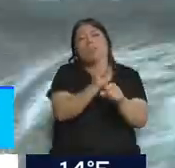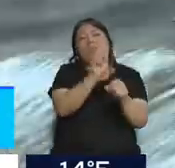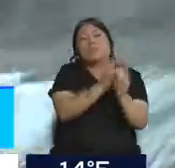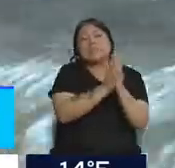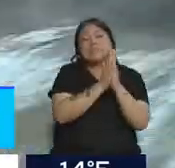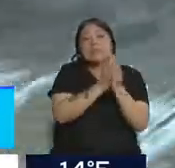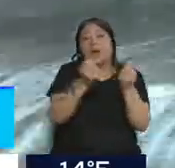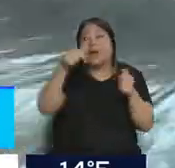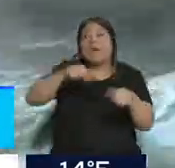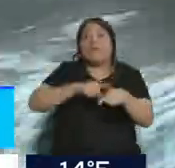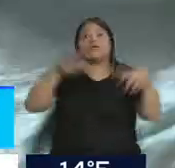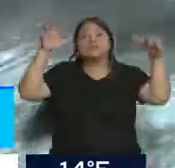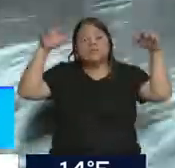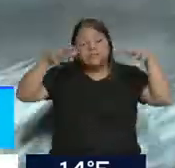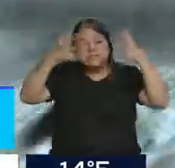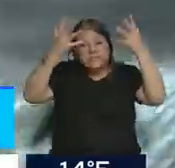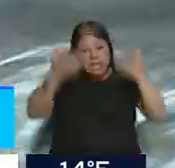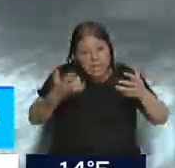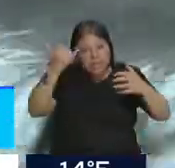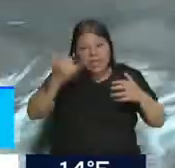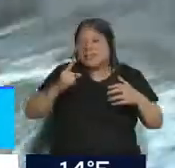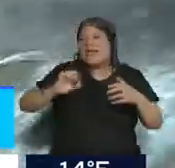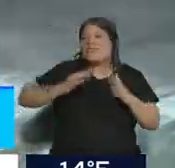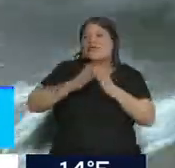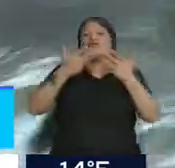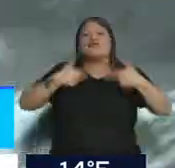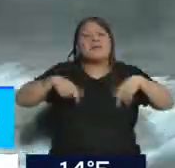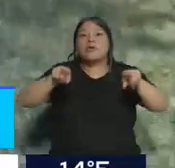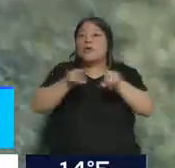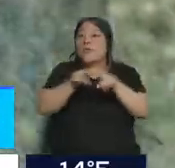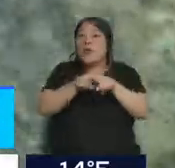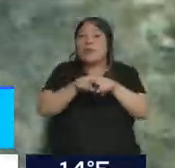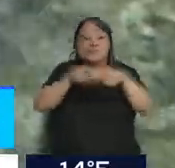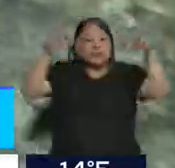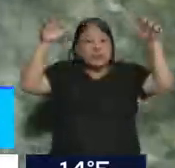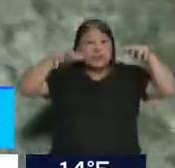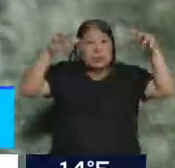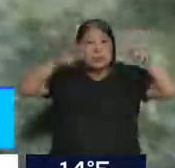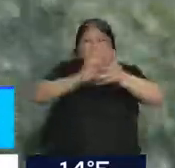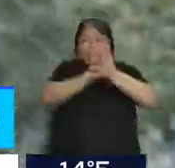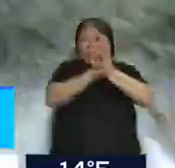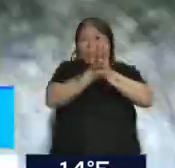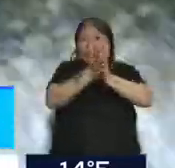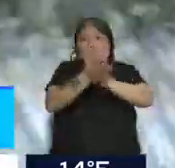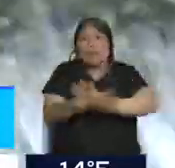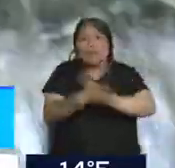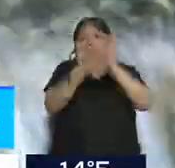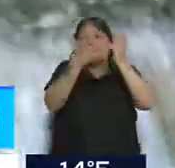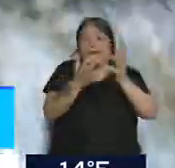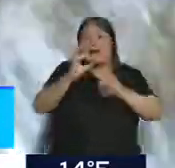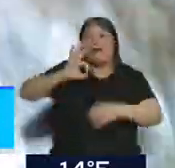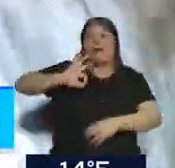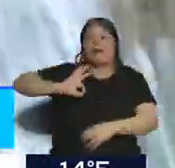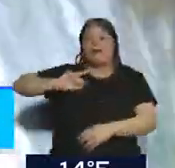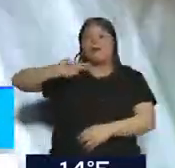Porque estamos en sequía, más allá de este año normal excepcional. Es decir, que el año que viene volverá entonces a haber